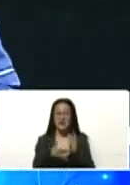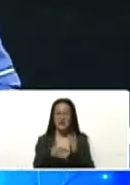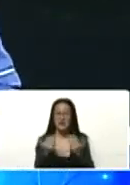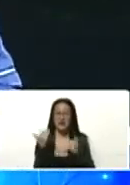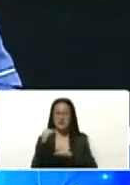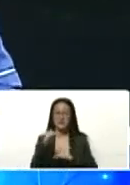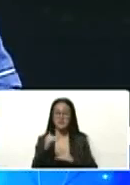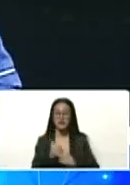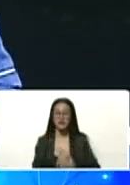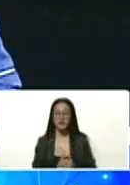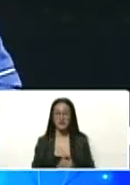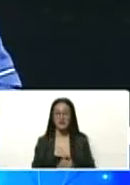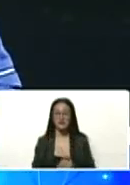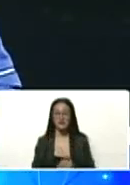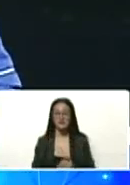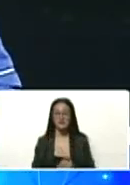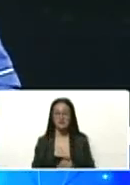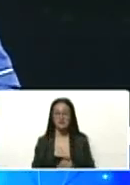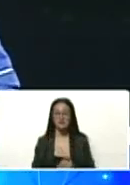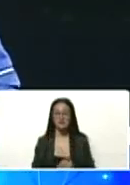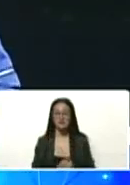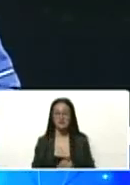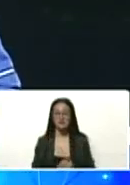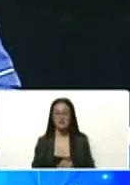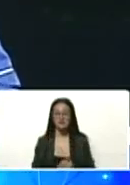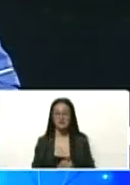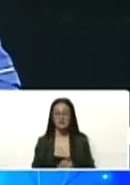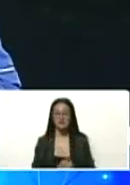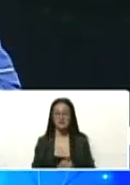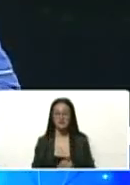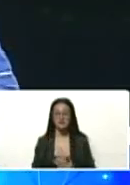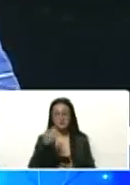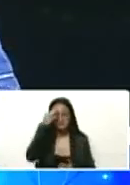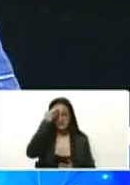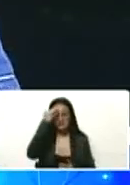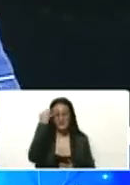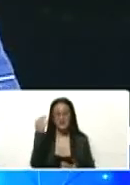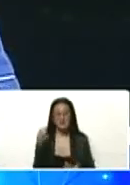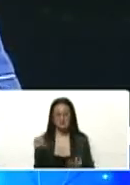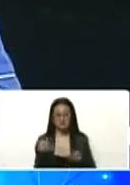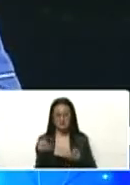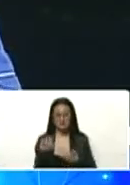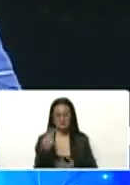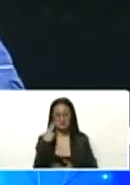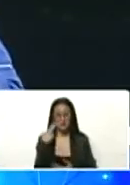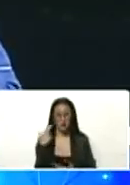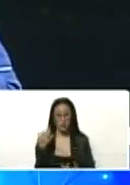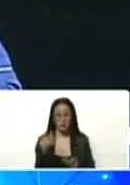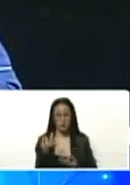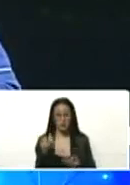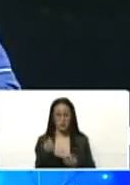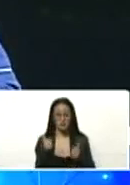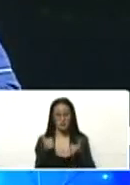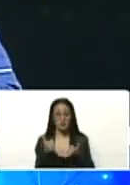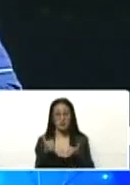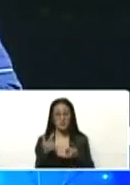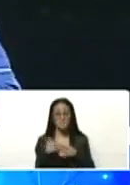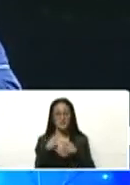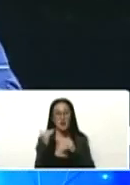limitadas. Son admirables, pero limitadas. Así que ellos